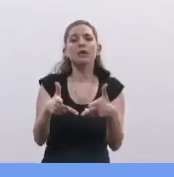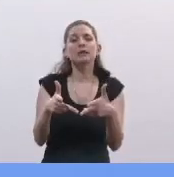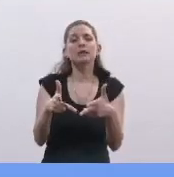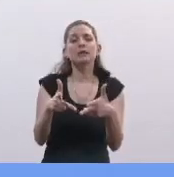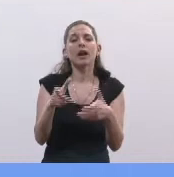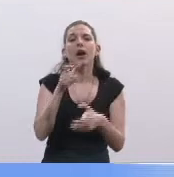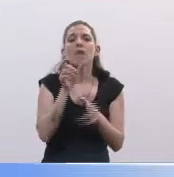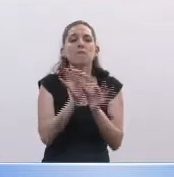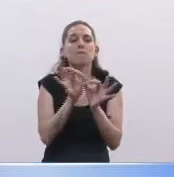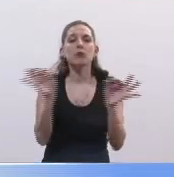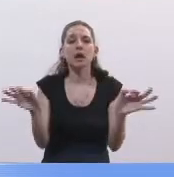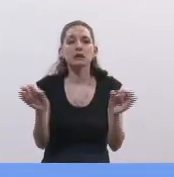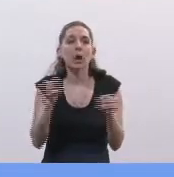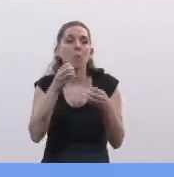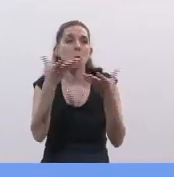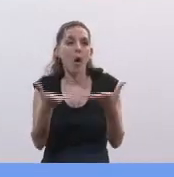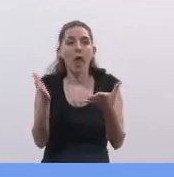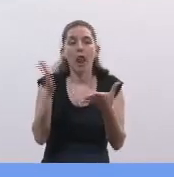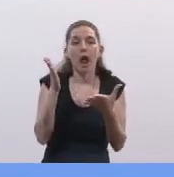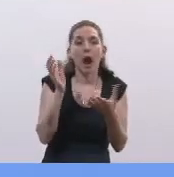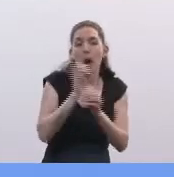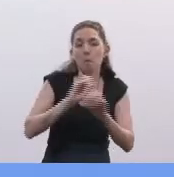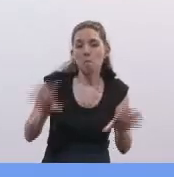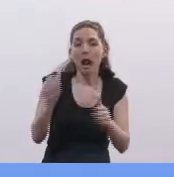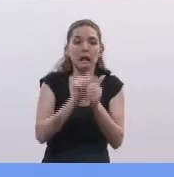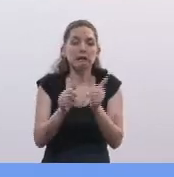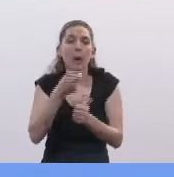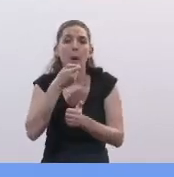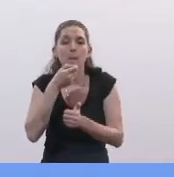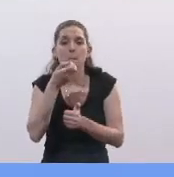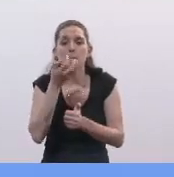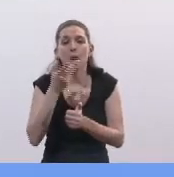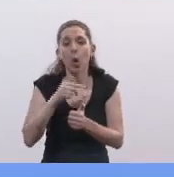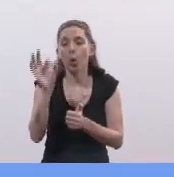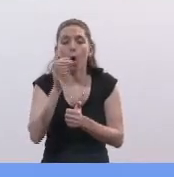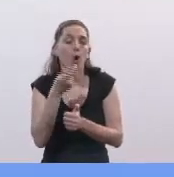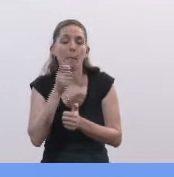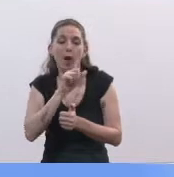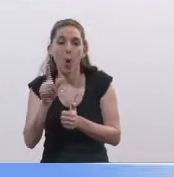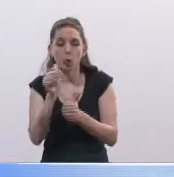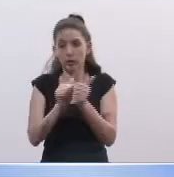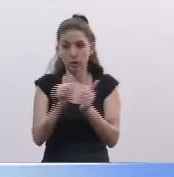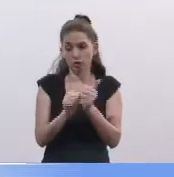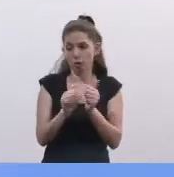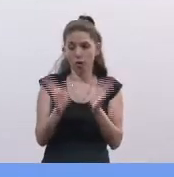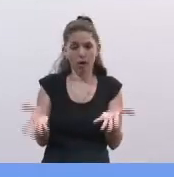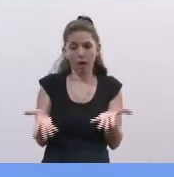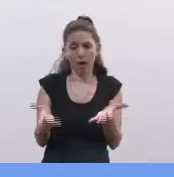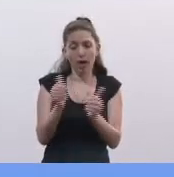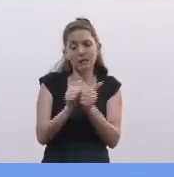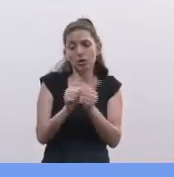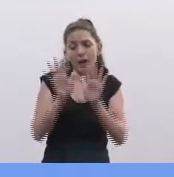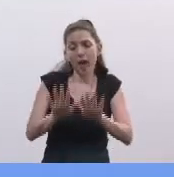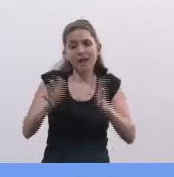dicho, no es que sea buena o mala la historia, no es que me guste más o menos. El problema de la historia es que no tiene remedio.